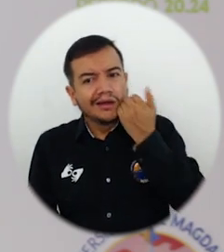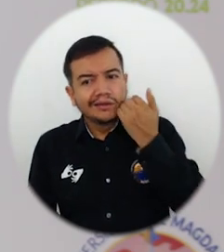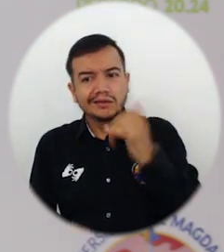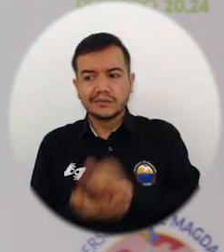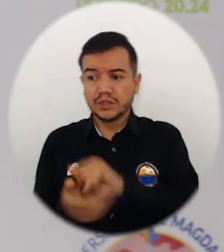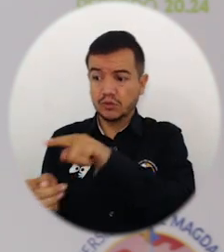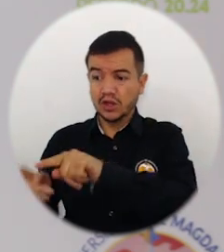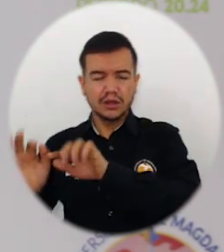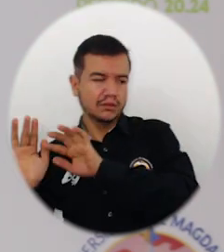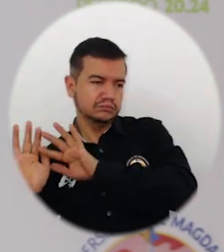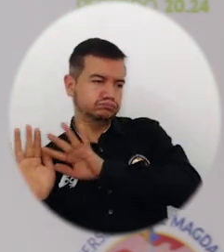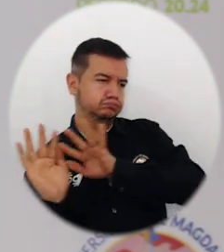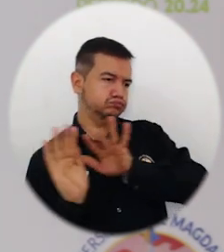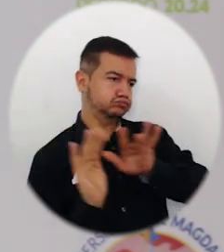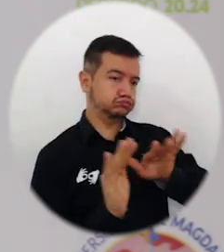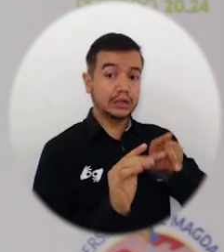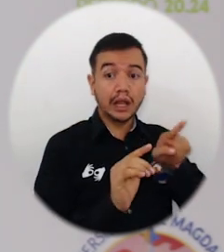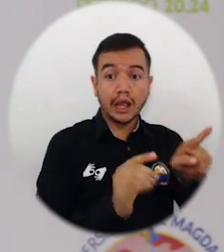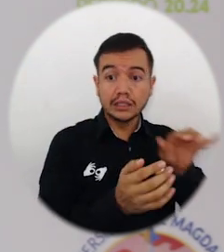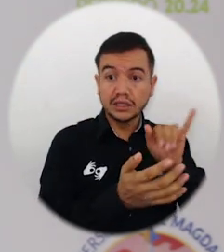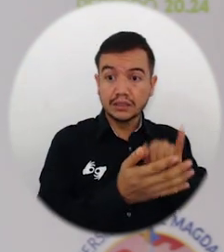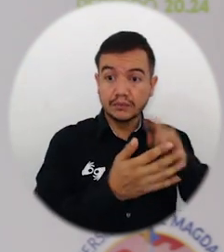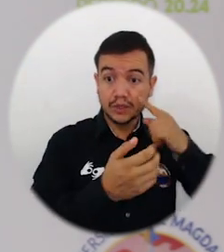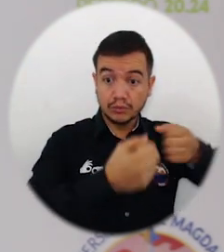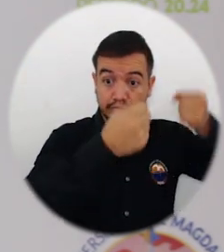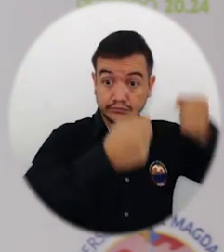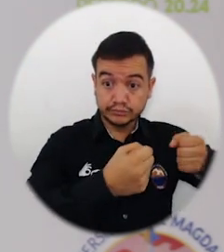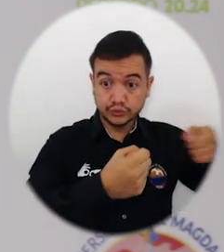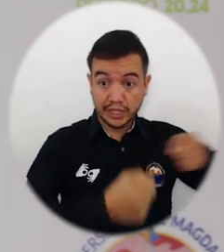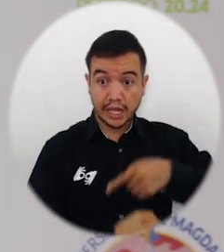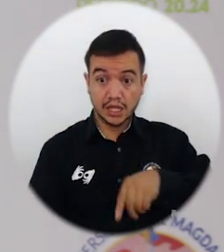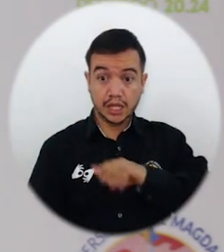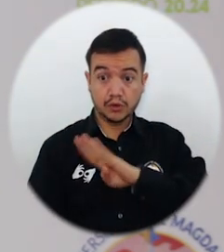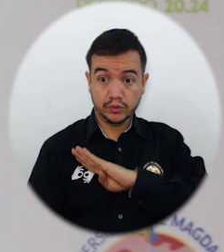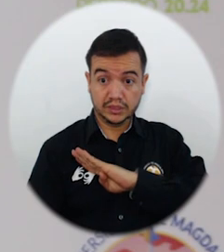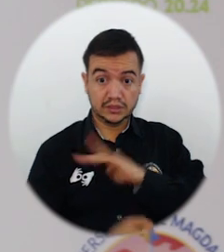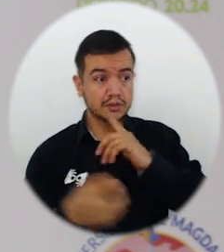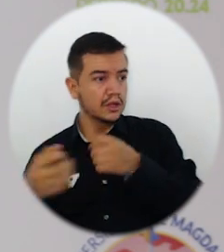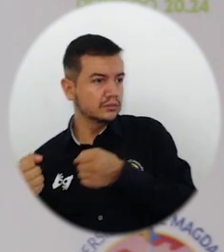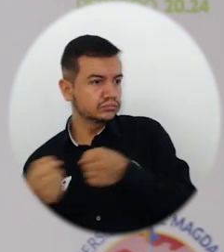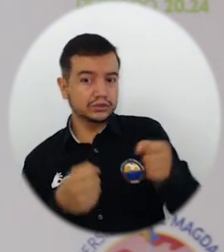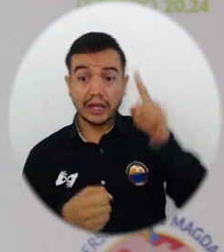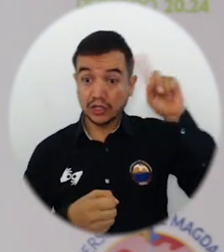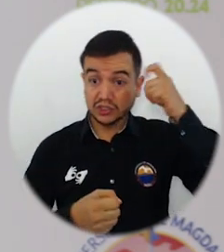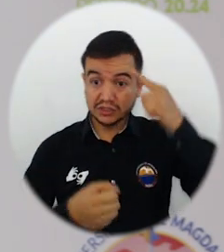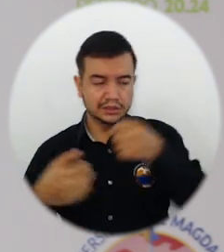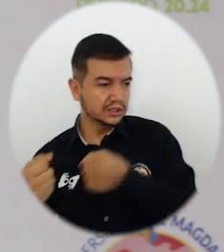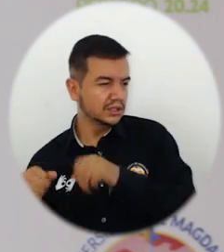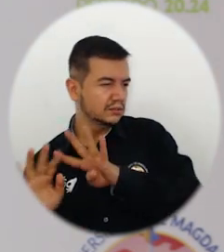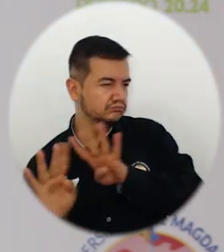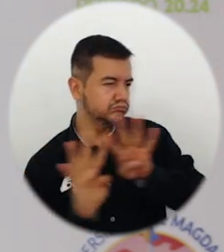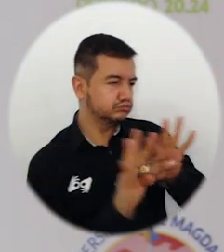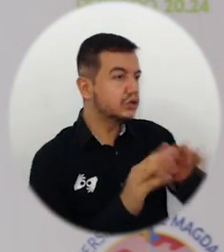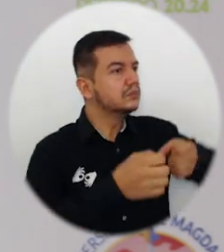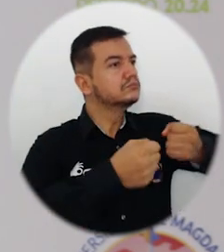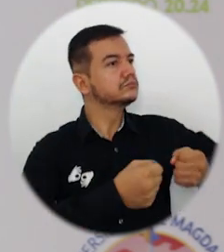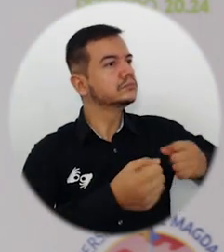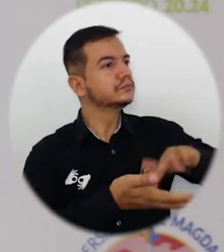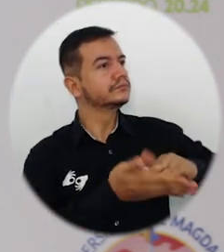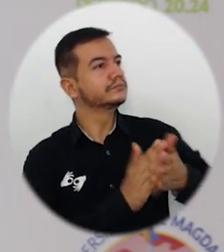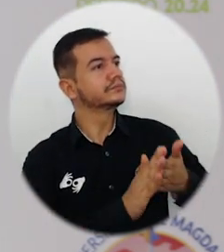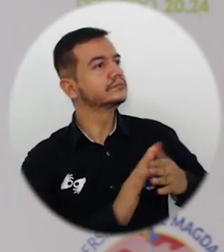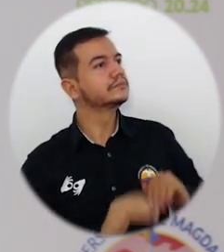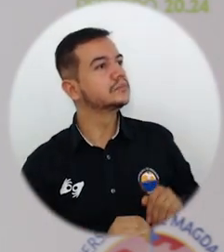no se hubiese atendido a los estudiantes en la mañana, en el plantón pacífico que hicieron en la gobernación, sino que en la tarde se les hubiese dicho de